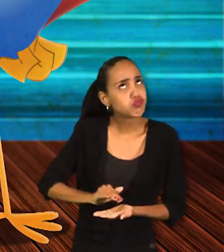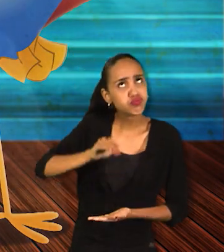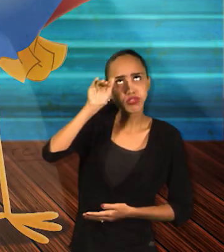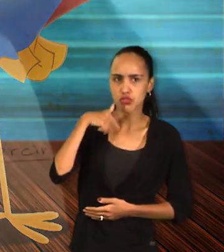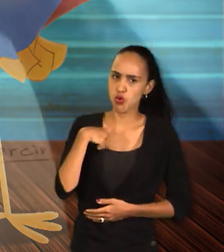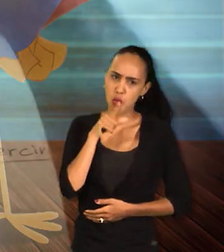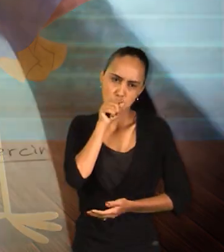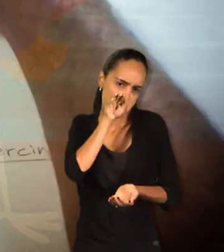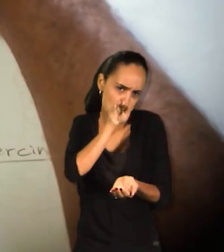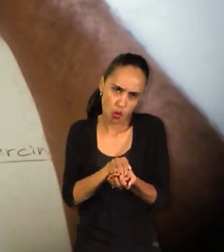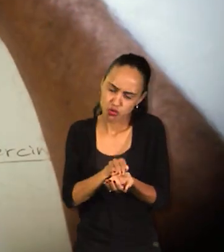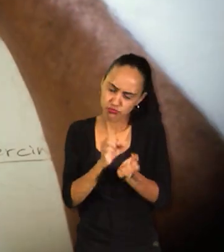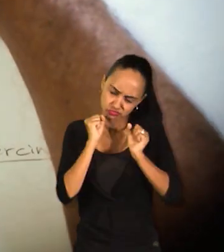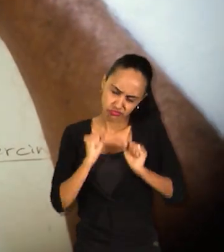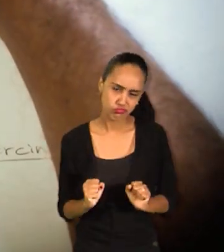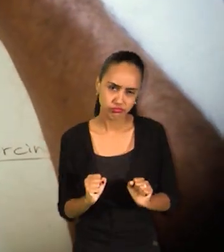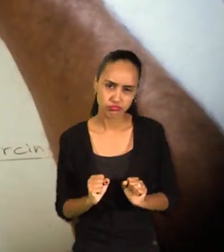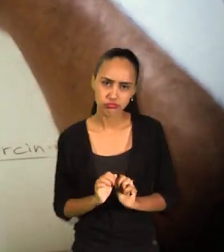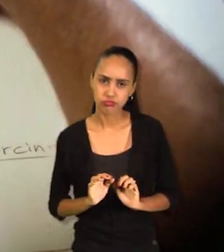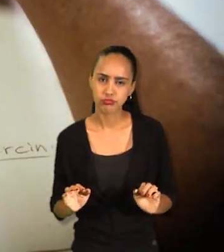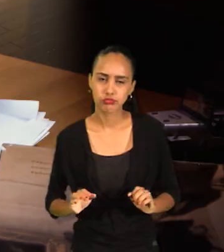pollo.